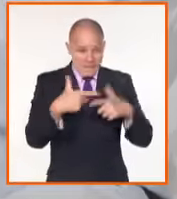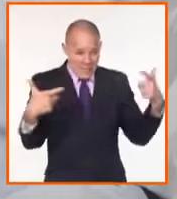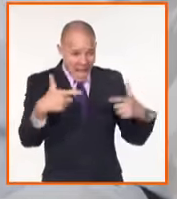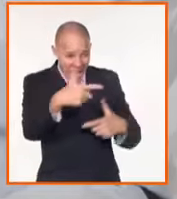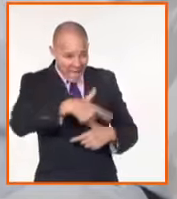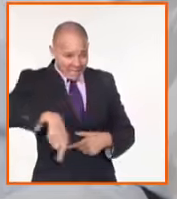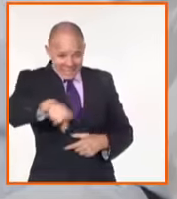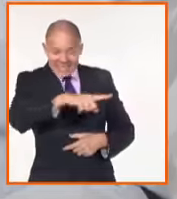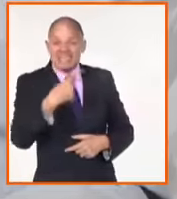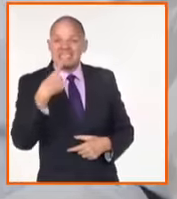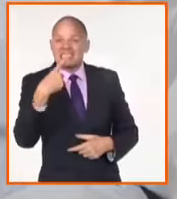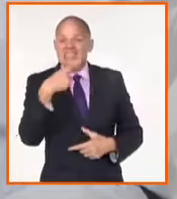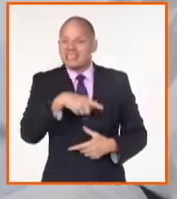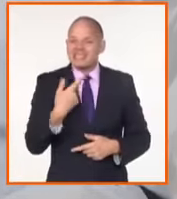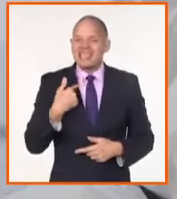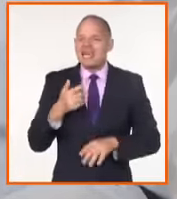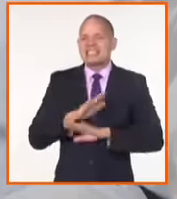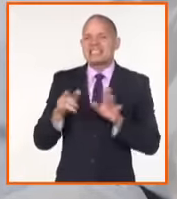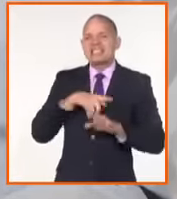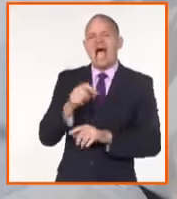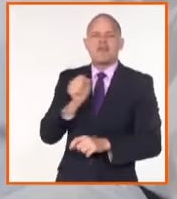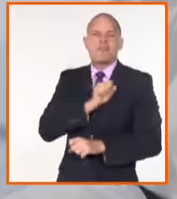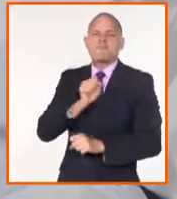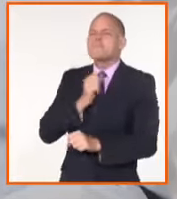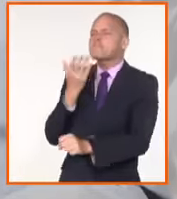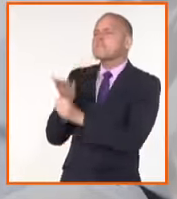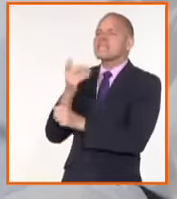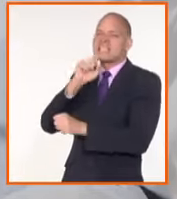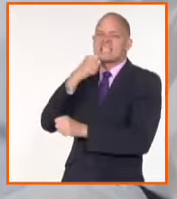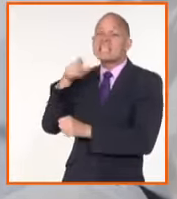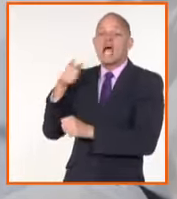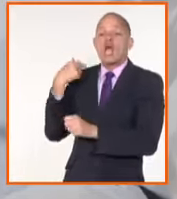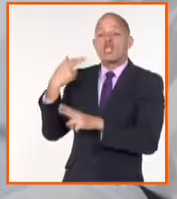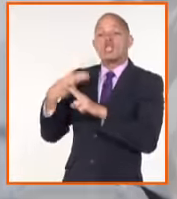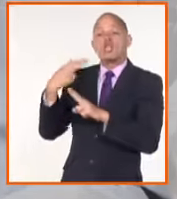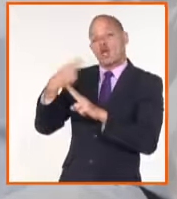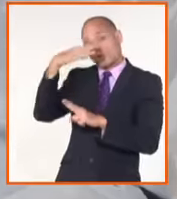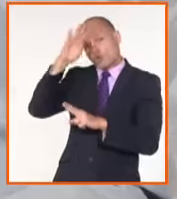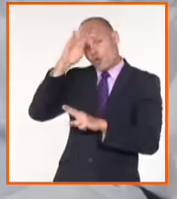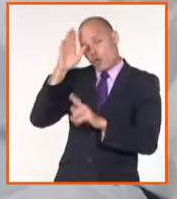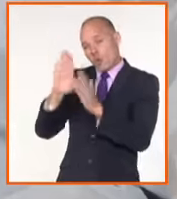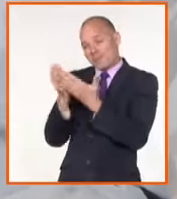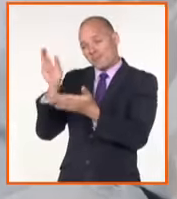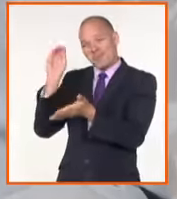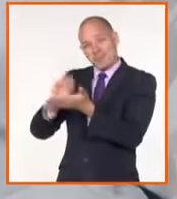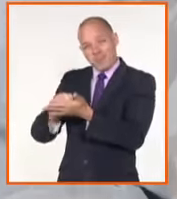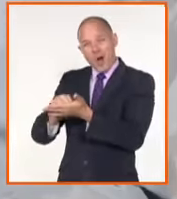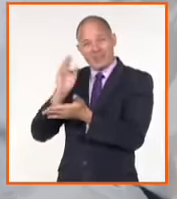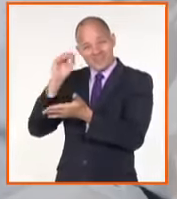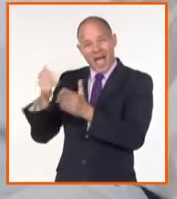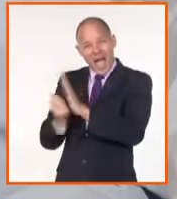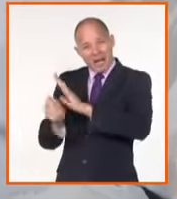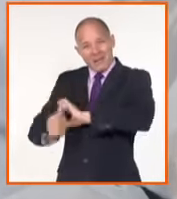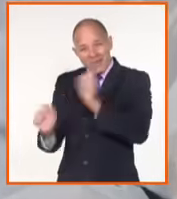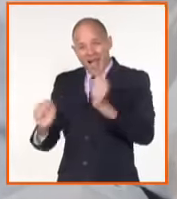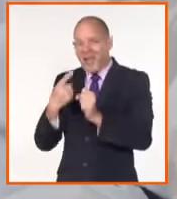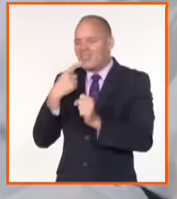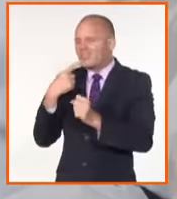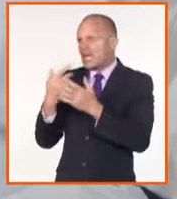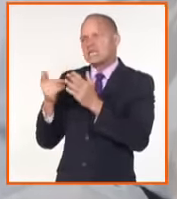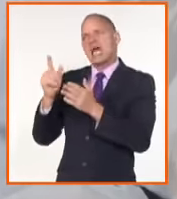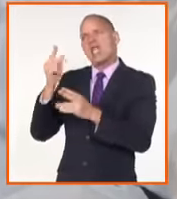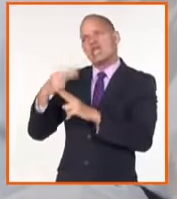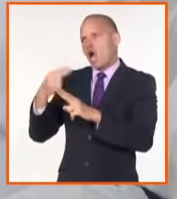demanda de sacar a Cuba de la espuria lista de países patrocinadores del terrorismo. Hay acuerdos concretos derivados de esos viajes